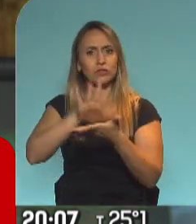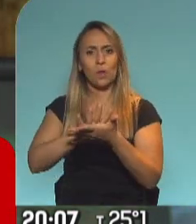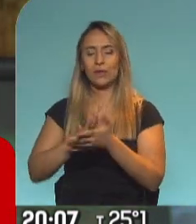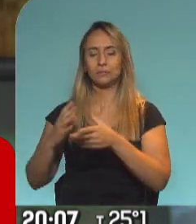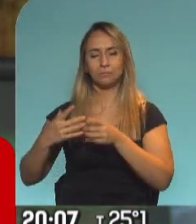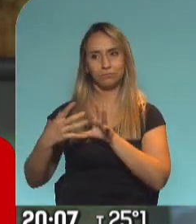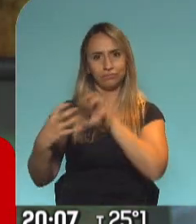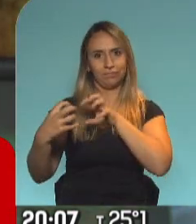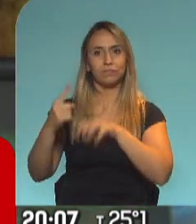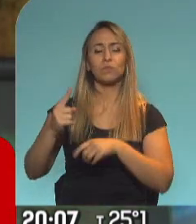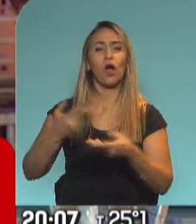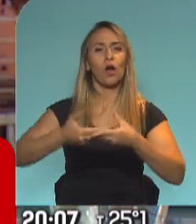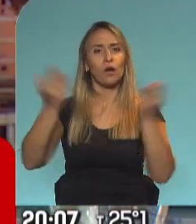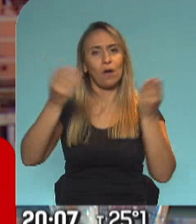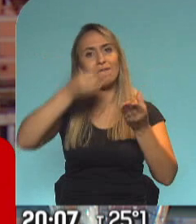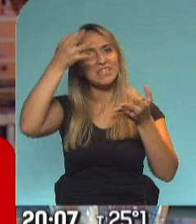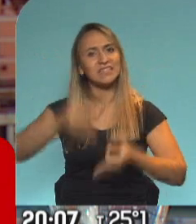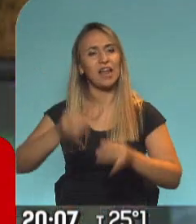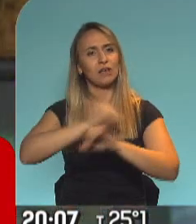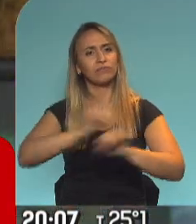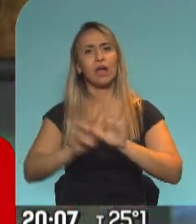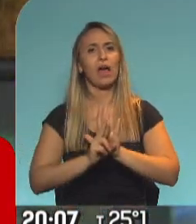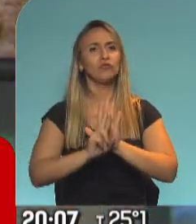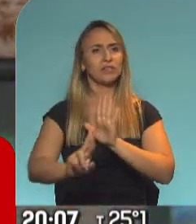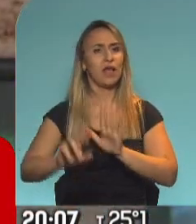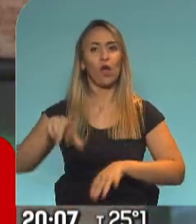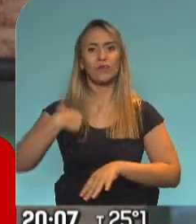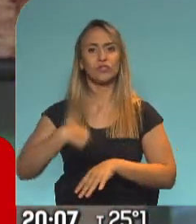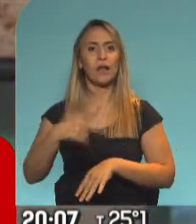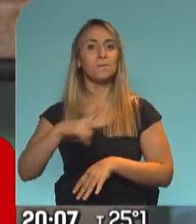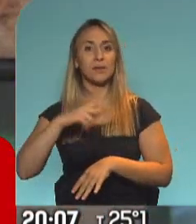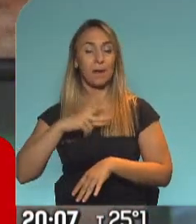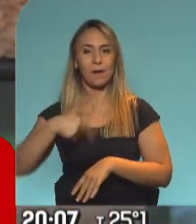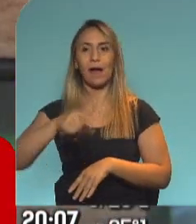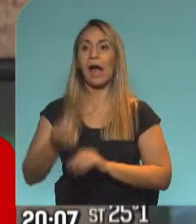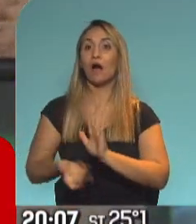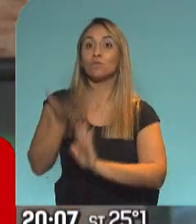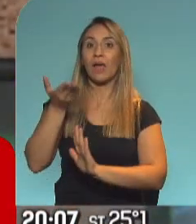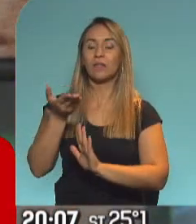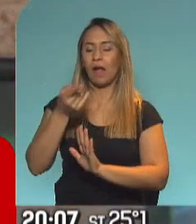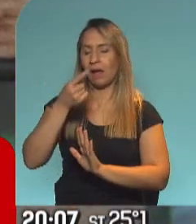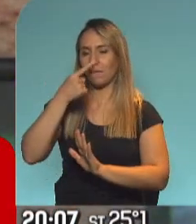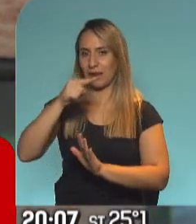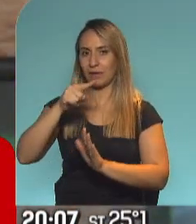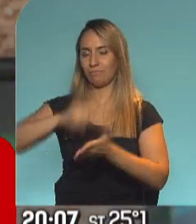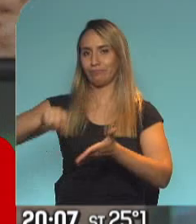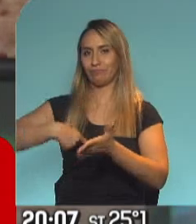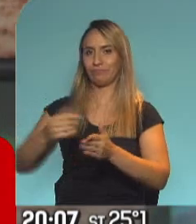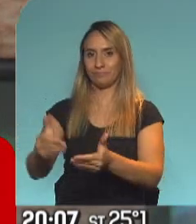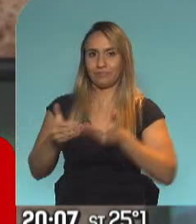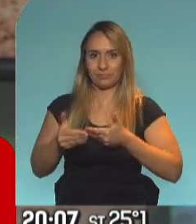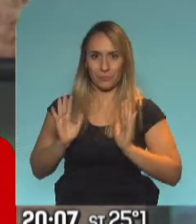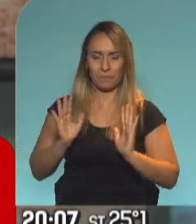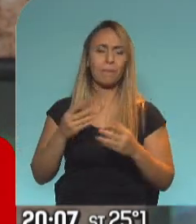oficial salió autorizado el aumento, que iban a hacer las prepagas, y que después se dio marcha atrás en el boletín oficial. Y él lo que explica